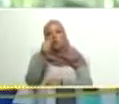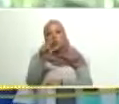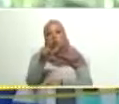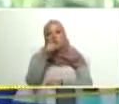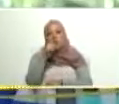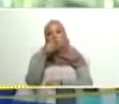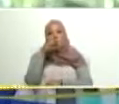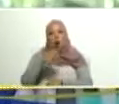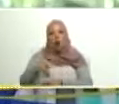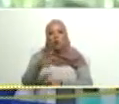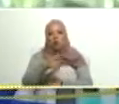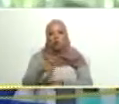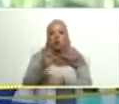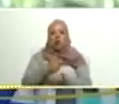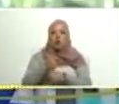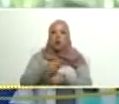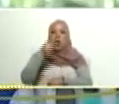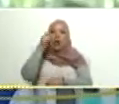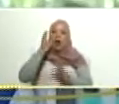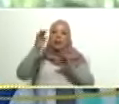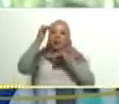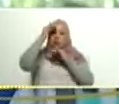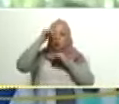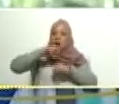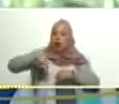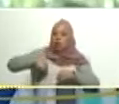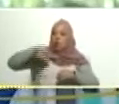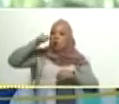gobierno para atender a nuestro pueblo.